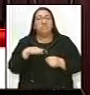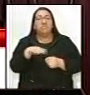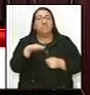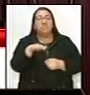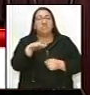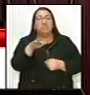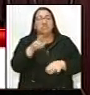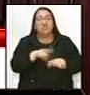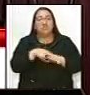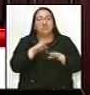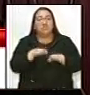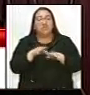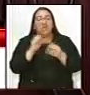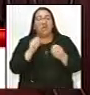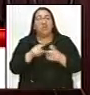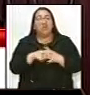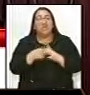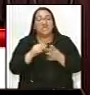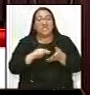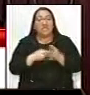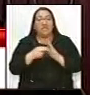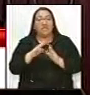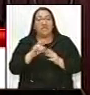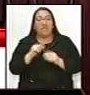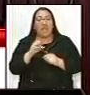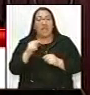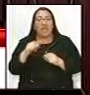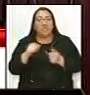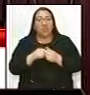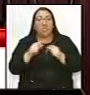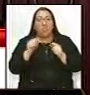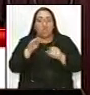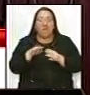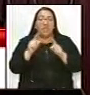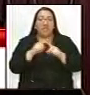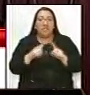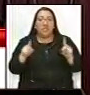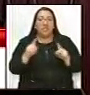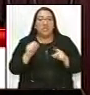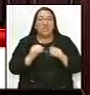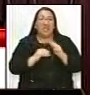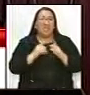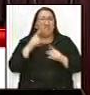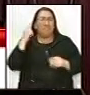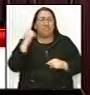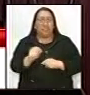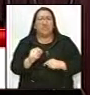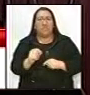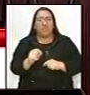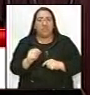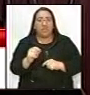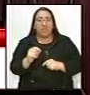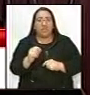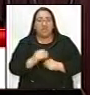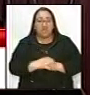correspondiente y como significa la banda ancha en cuanto a una diferencia es una alta velocidad